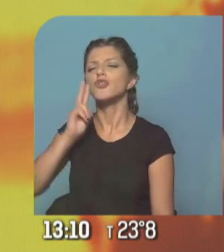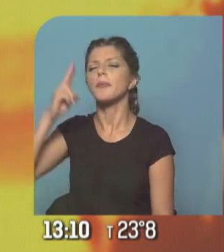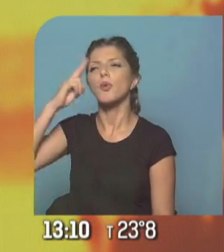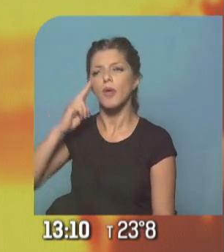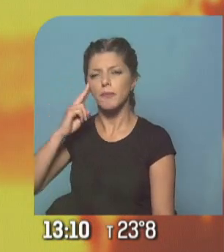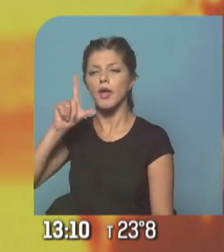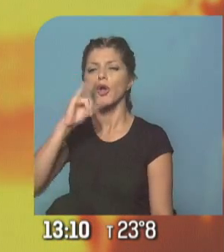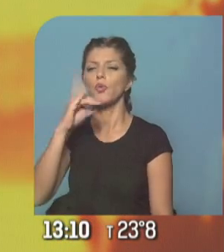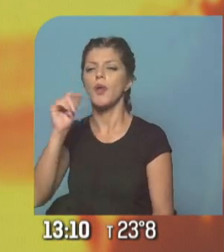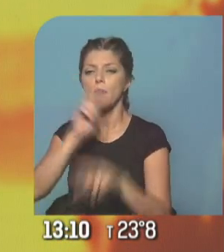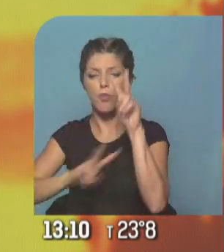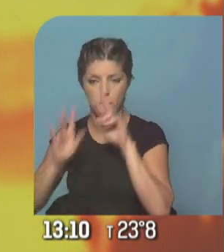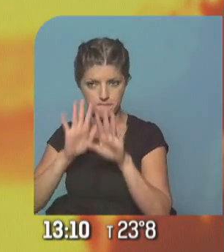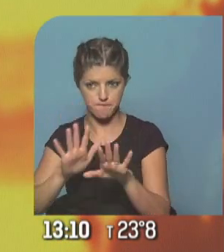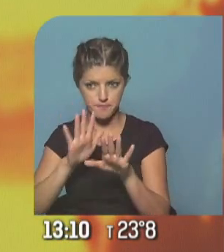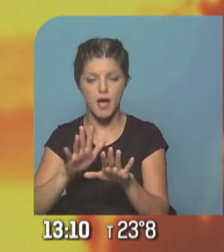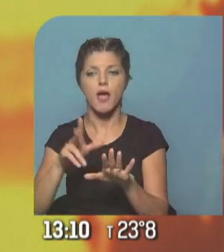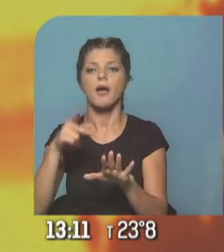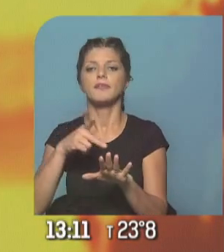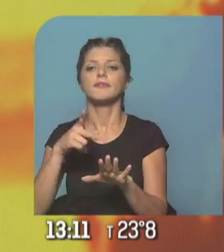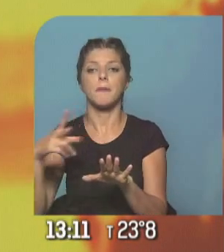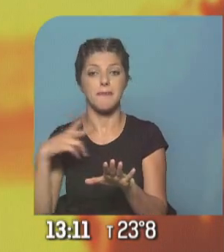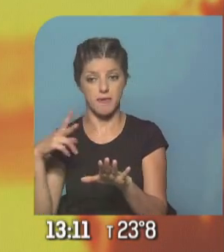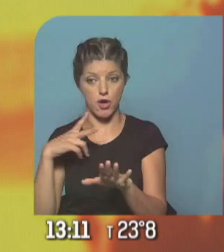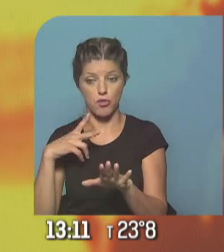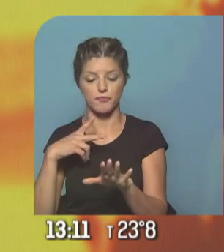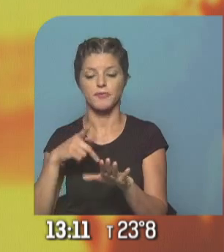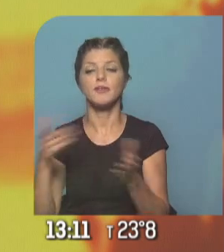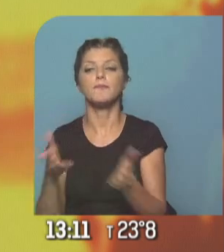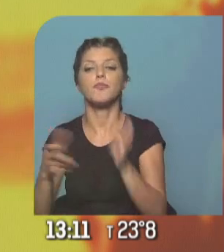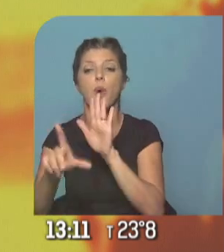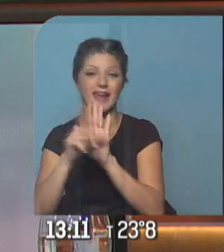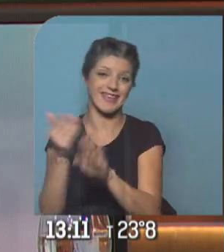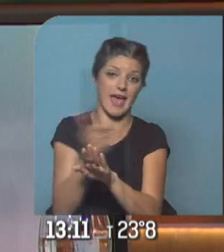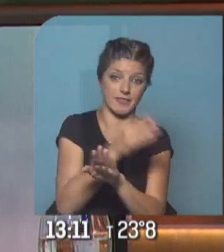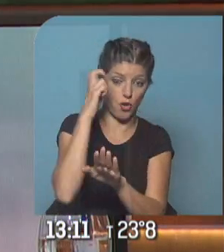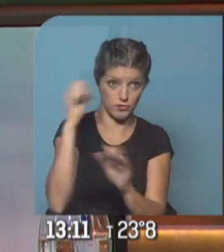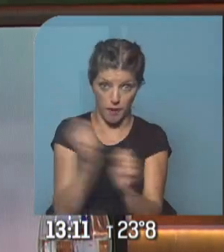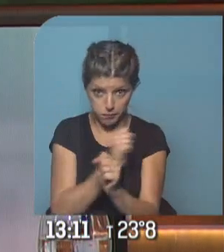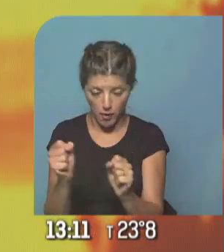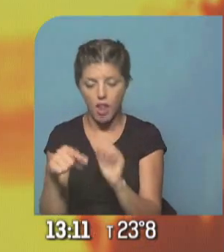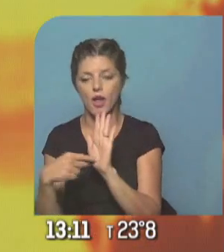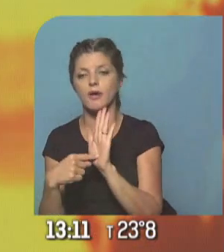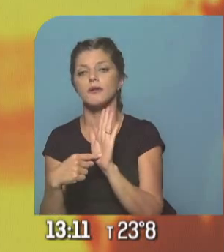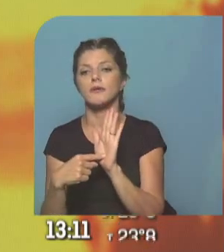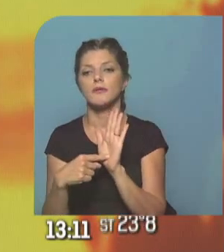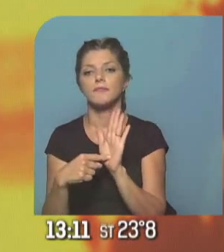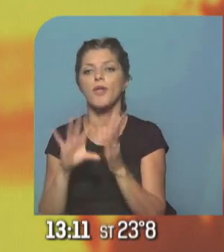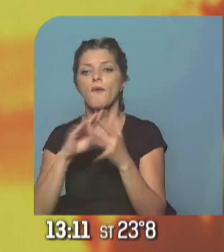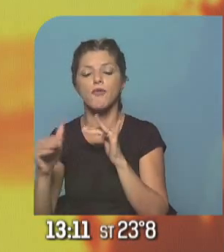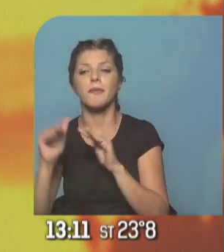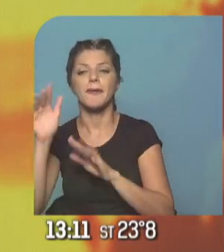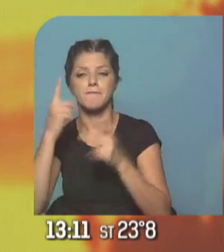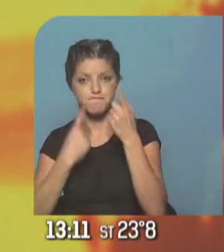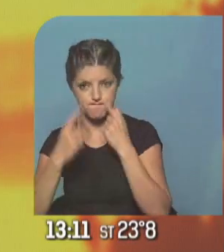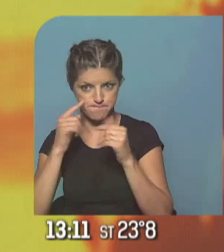la propiedad privada y promulgó una ley que había aprobado el Congreso justamente para, de este modo, ordenar un